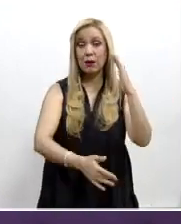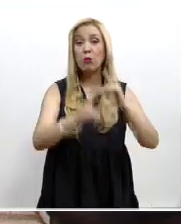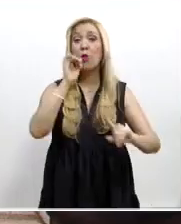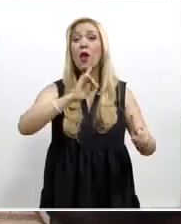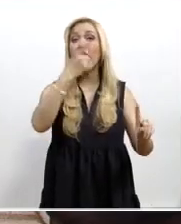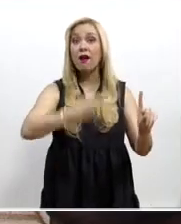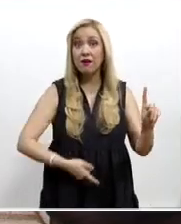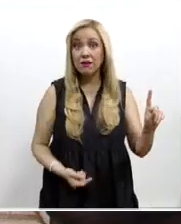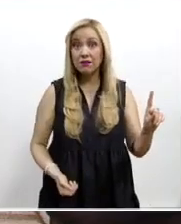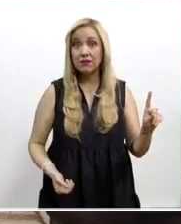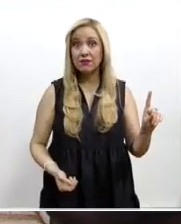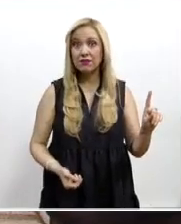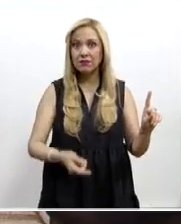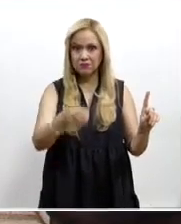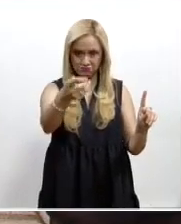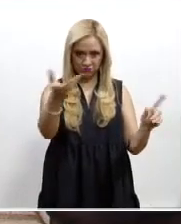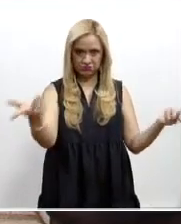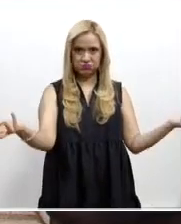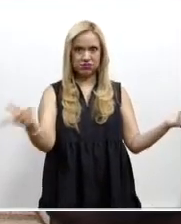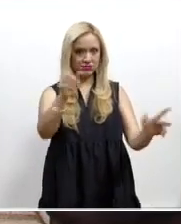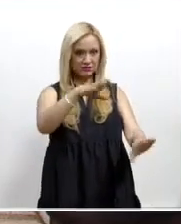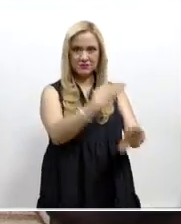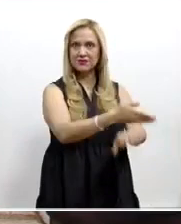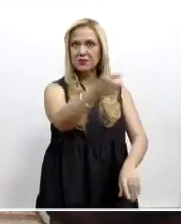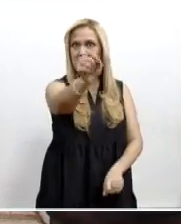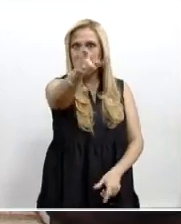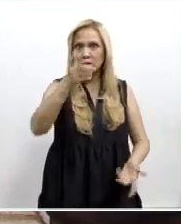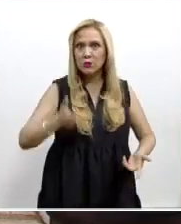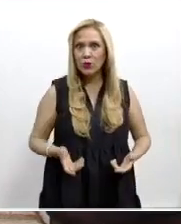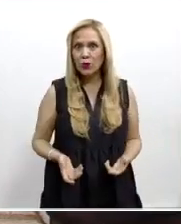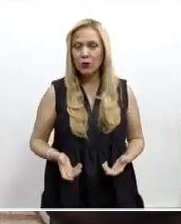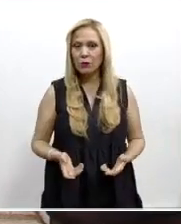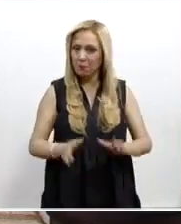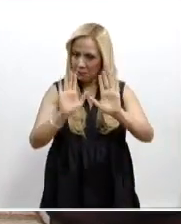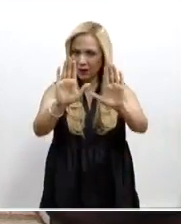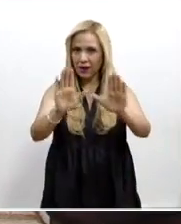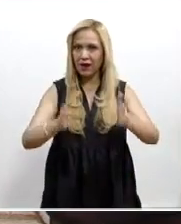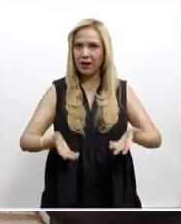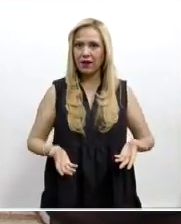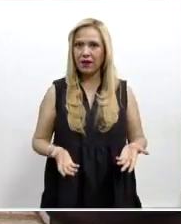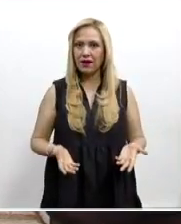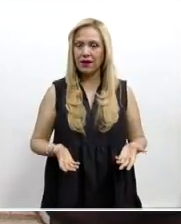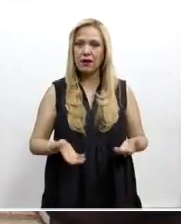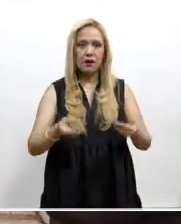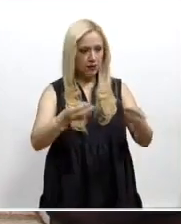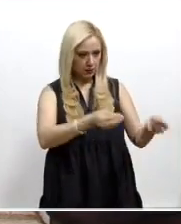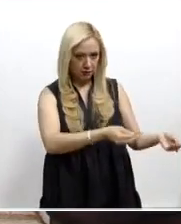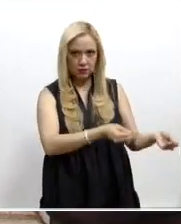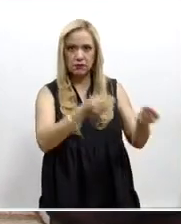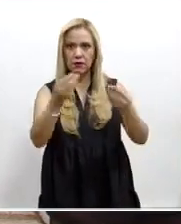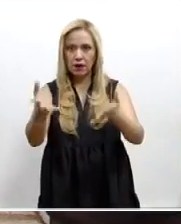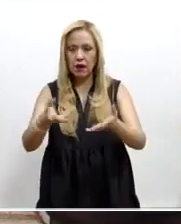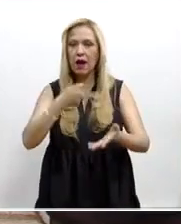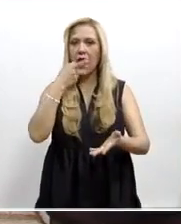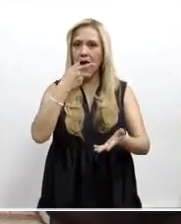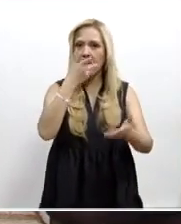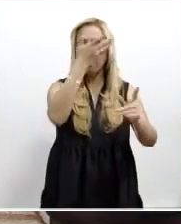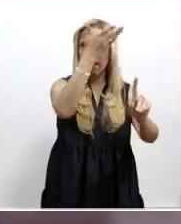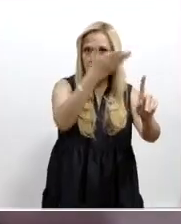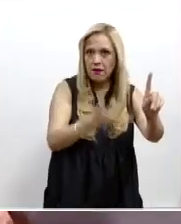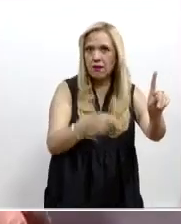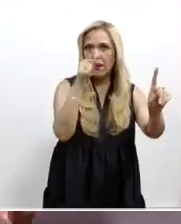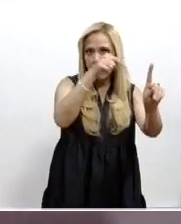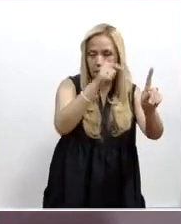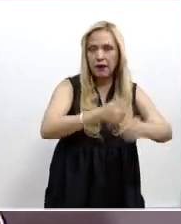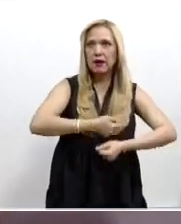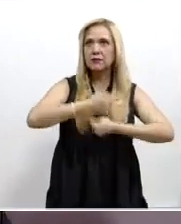de género que está usted ejerciendo contra su cliente. Entonces, pare, demos oportunidad de que la actora